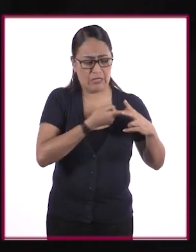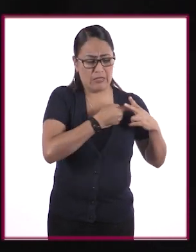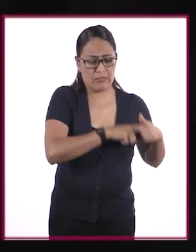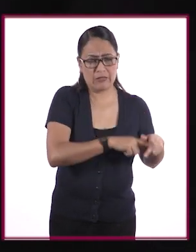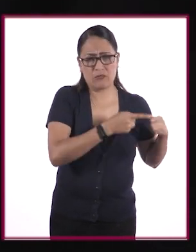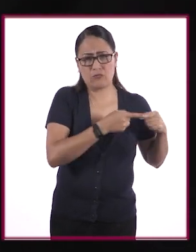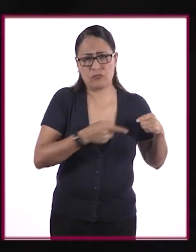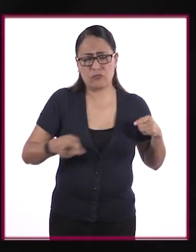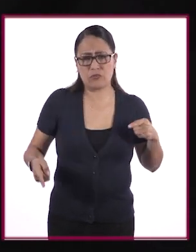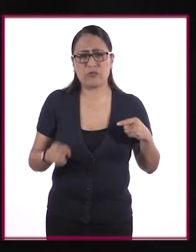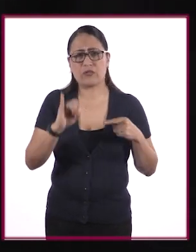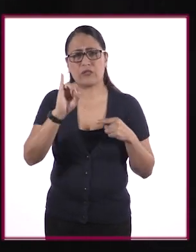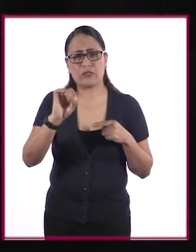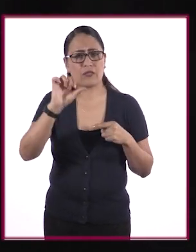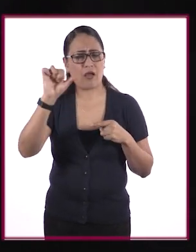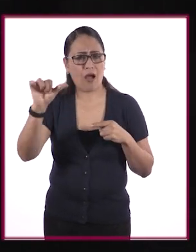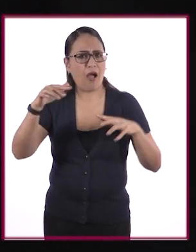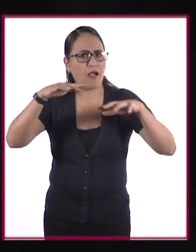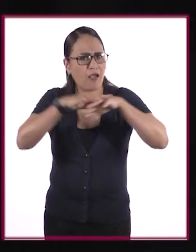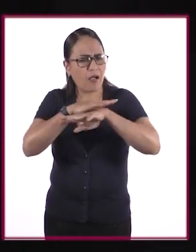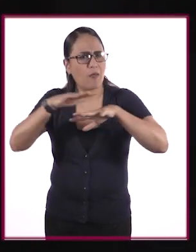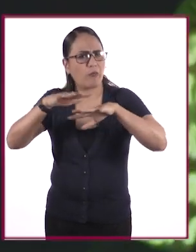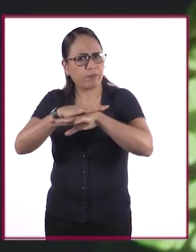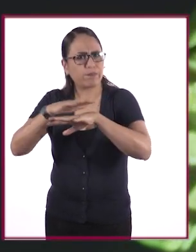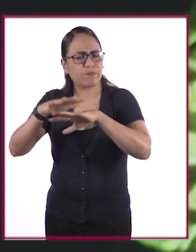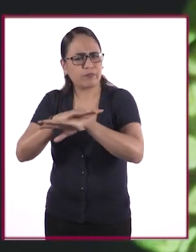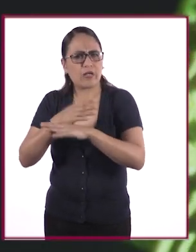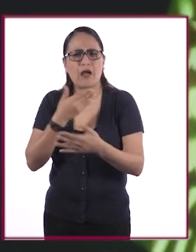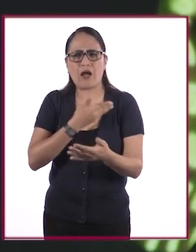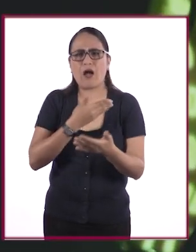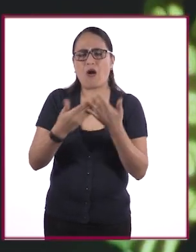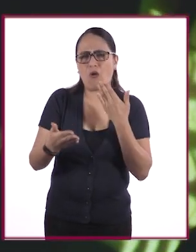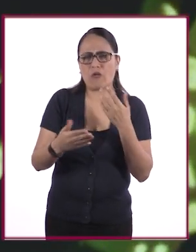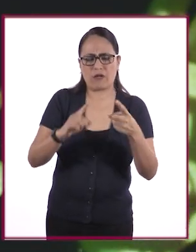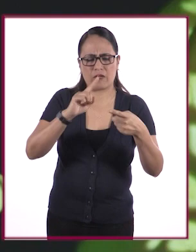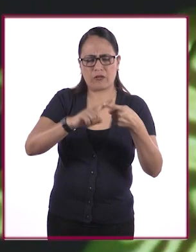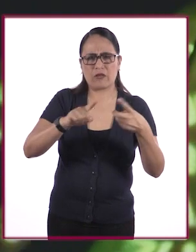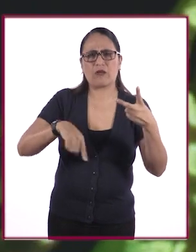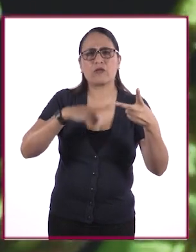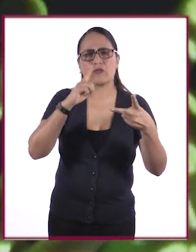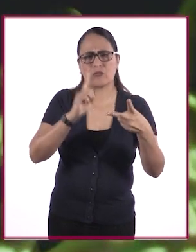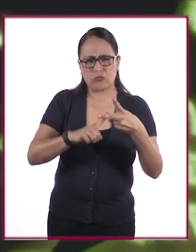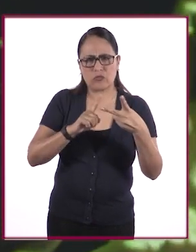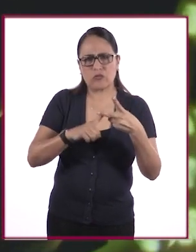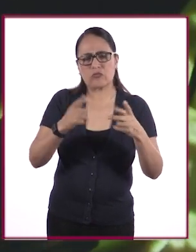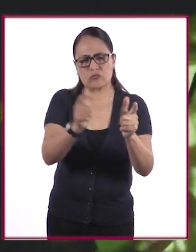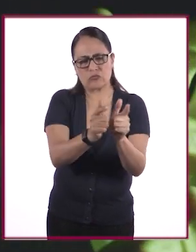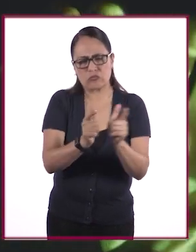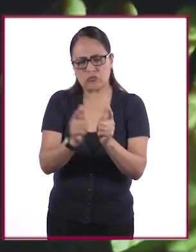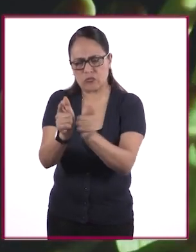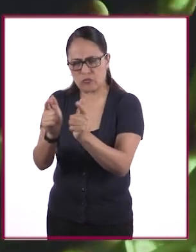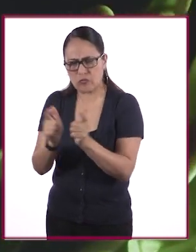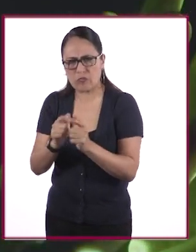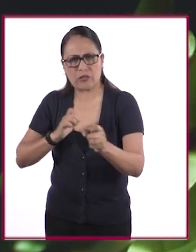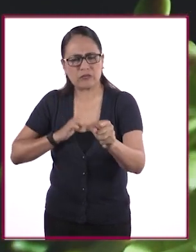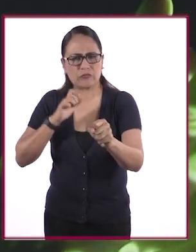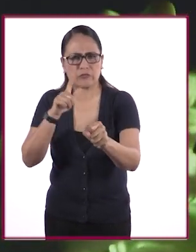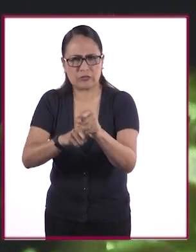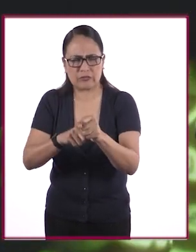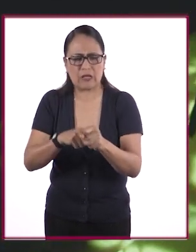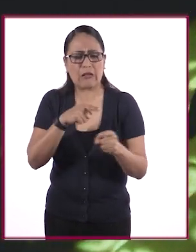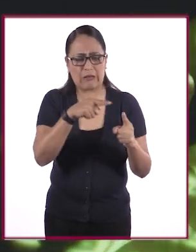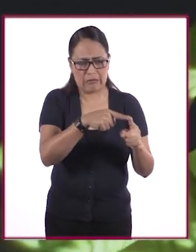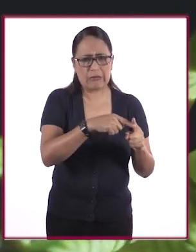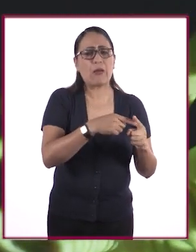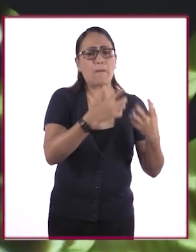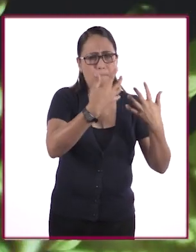se tiene de la inteligencia artificial. Actualmente existen dos grandes bloques de especialistas. Uno que afirma